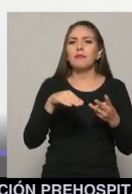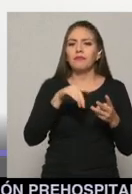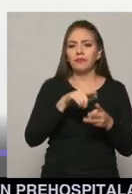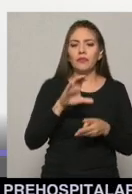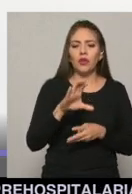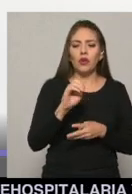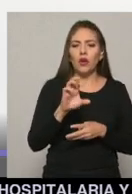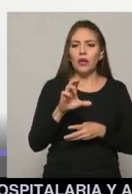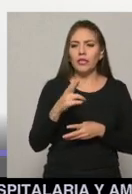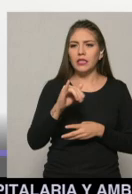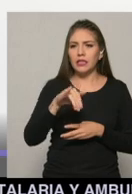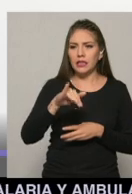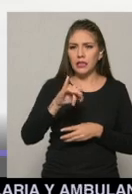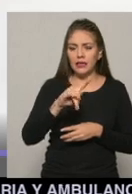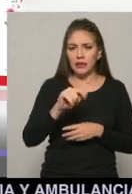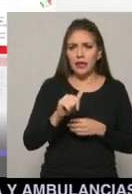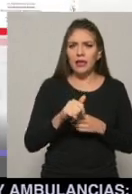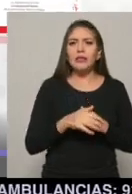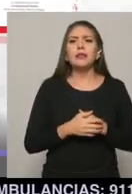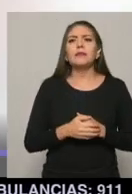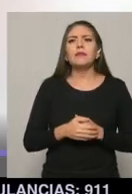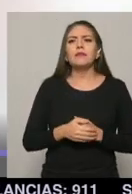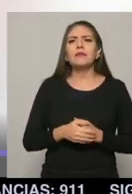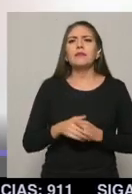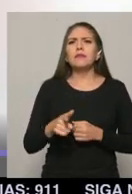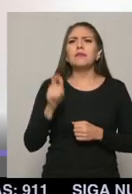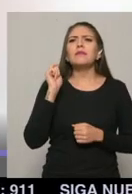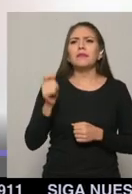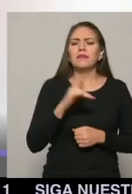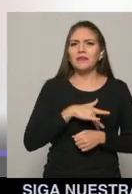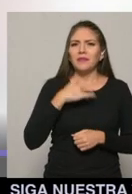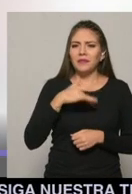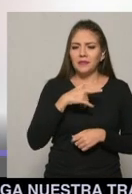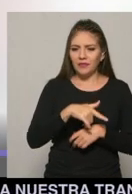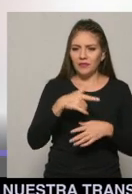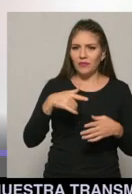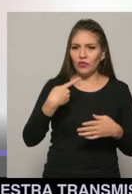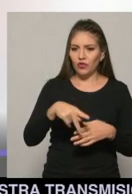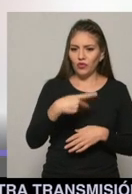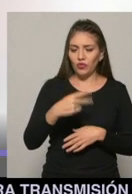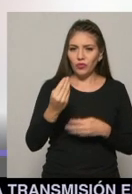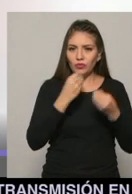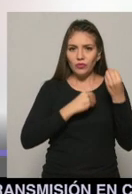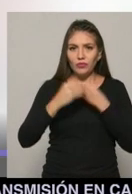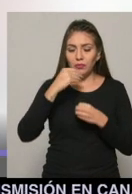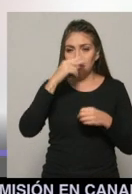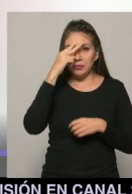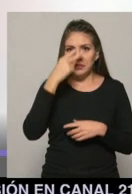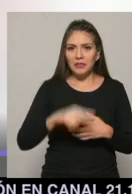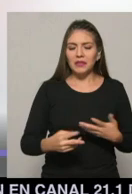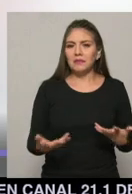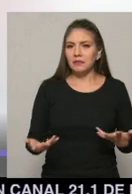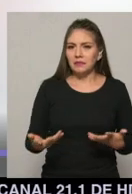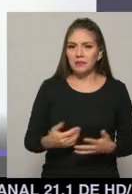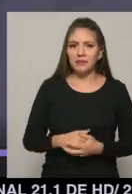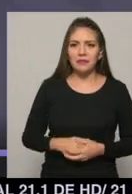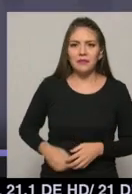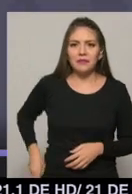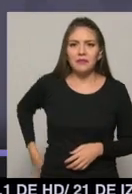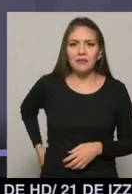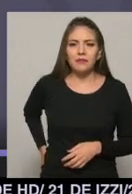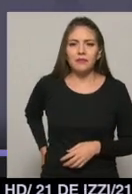lejos? Gabriela, ¿qué nos puedes decir tú sobre este tema? Nosotros vemos en la gastronomía una manera muy